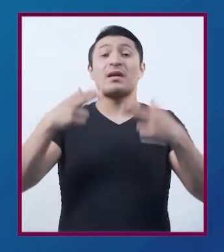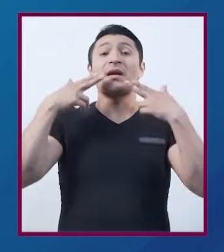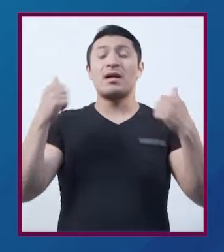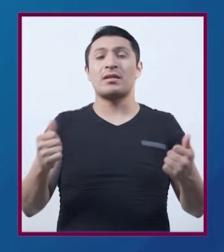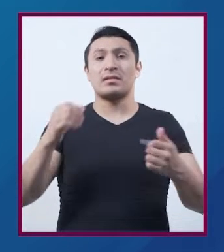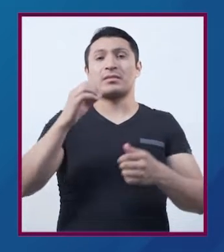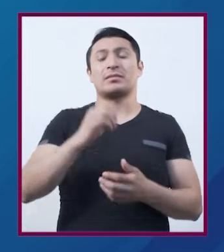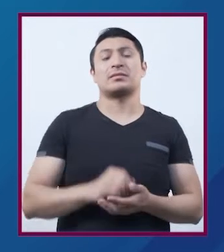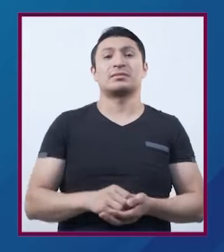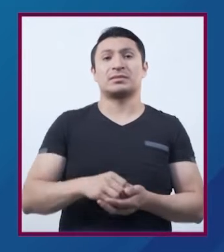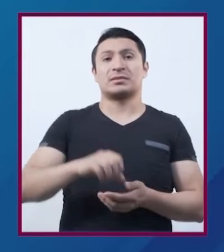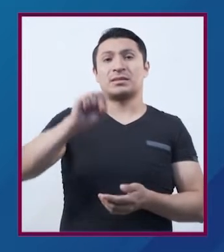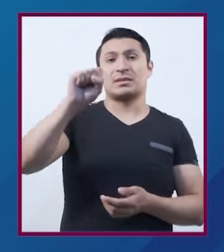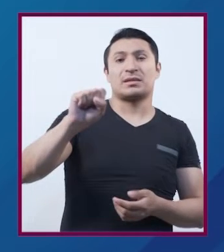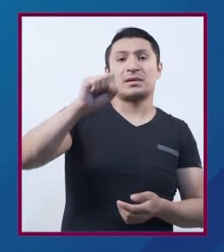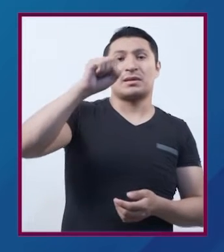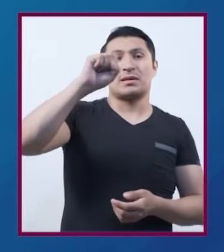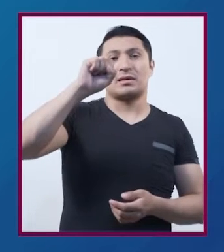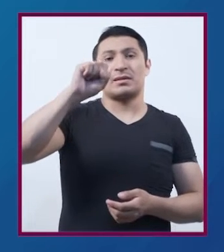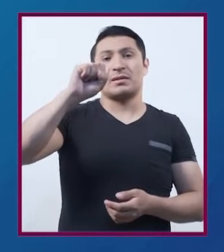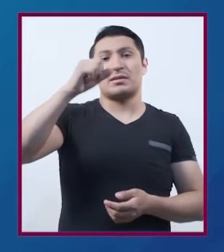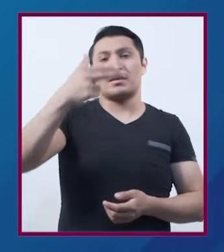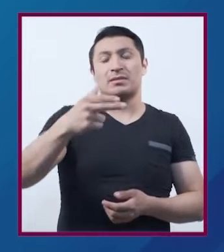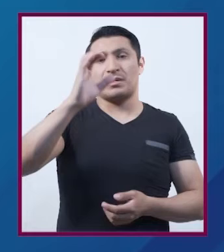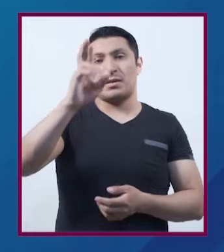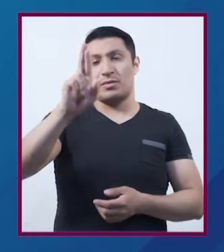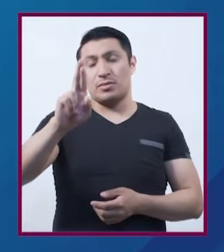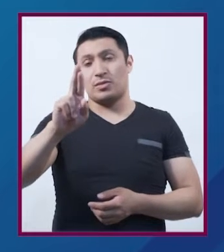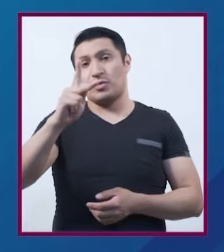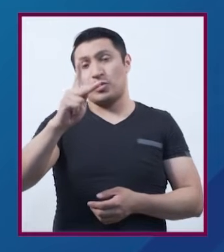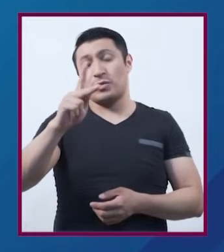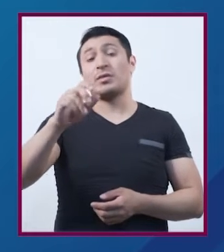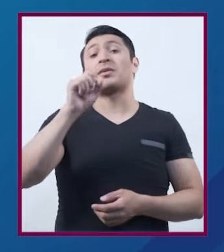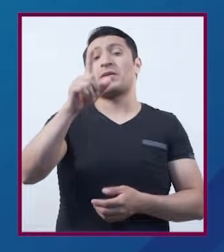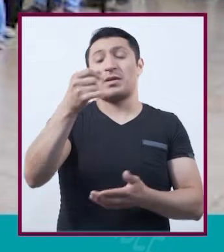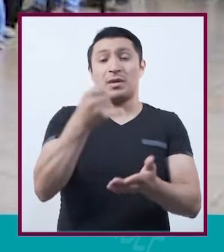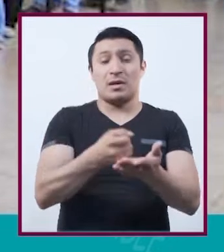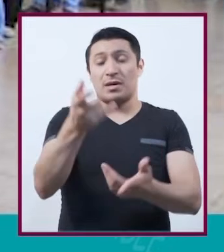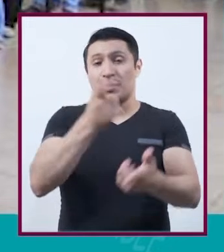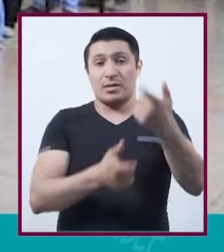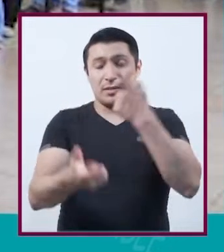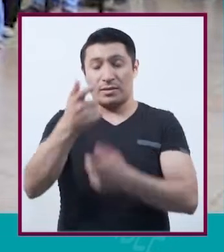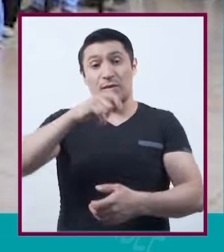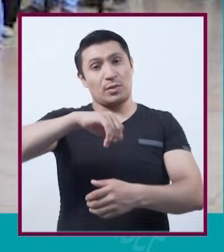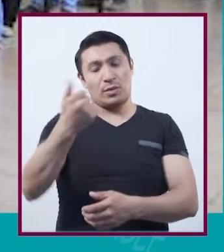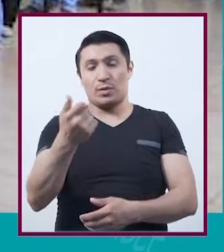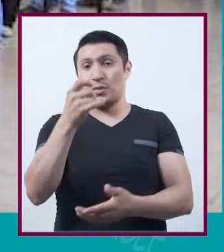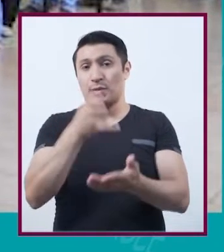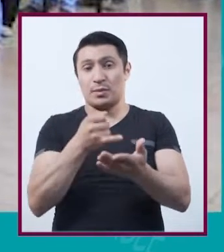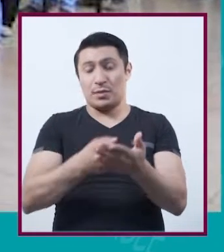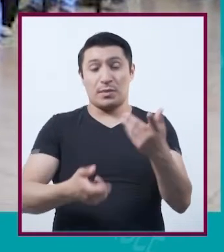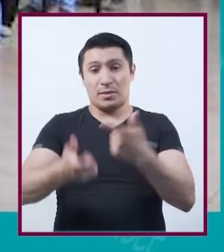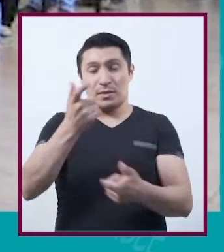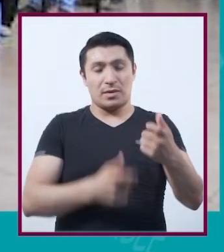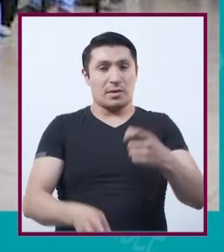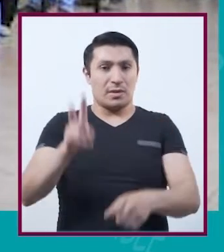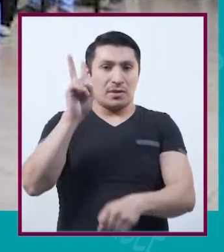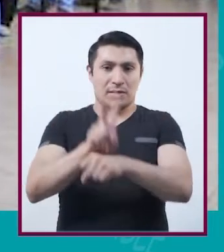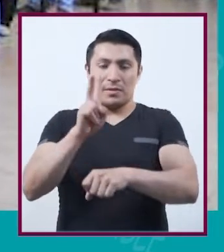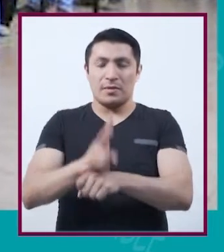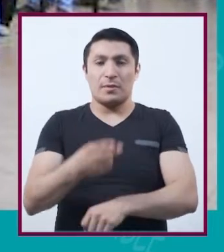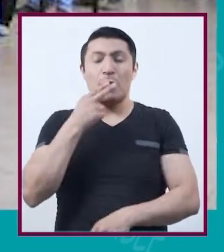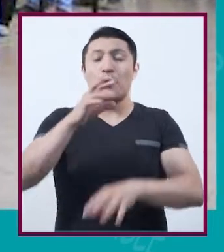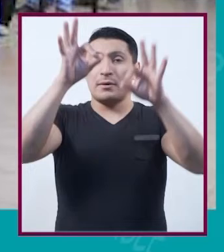suficiente. De allí que exista la Secretaría de Hacienda y Crédito Público, encargada de cobrar pero también otros